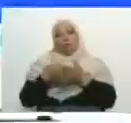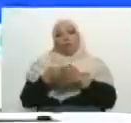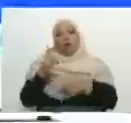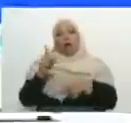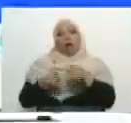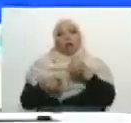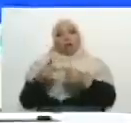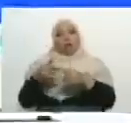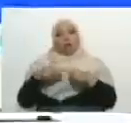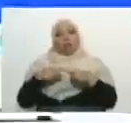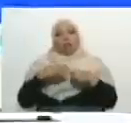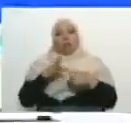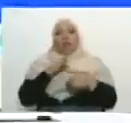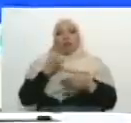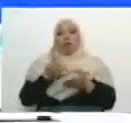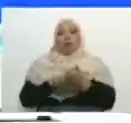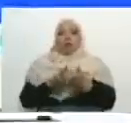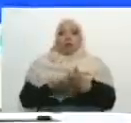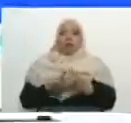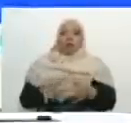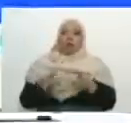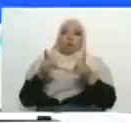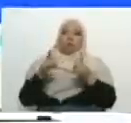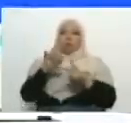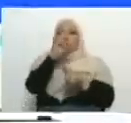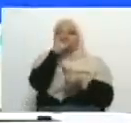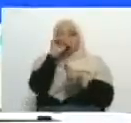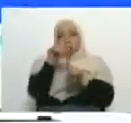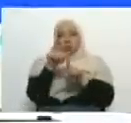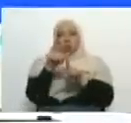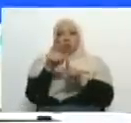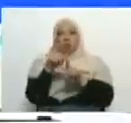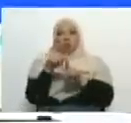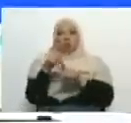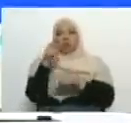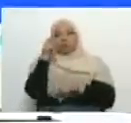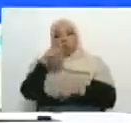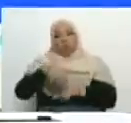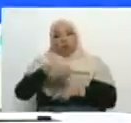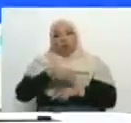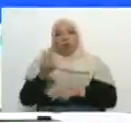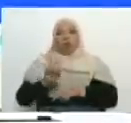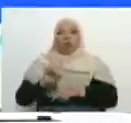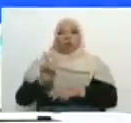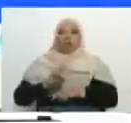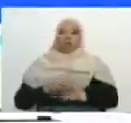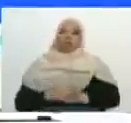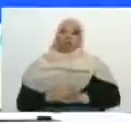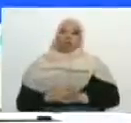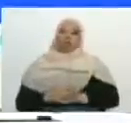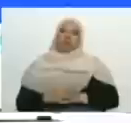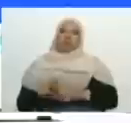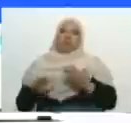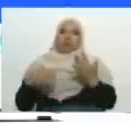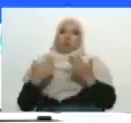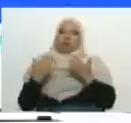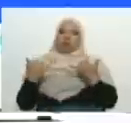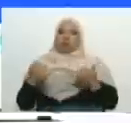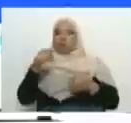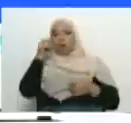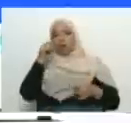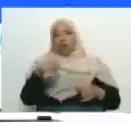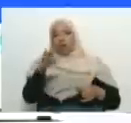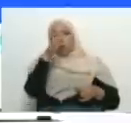alguno que no esté válidamente dirigido por el Estado venezolano. Ya basta de burla a este